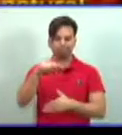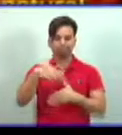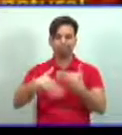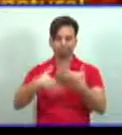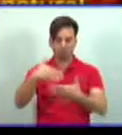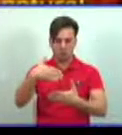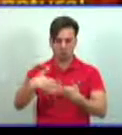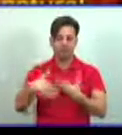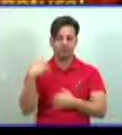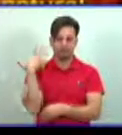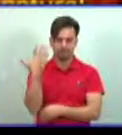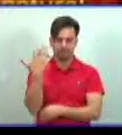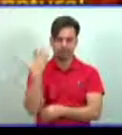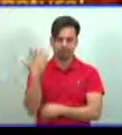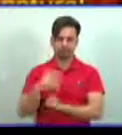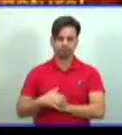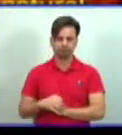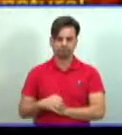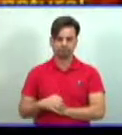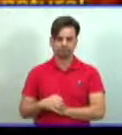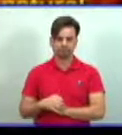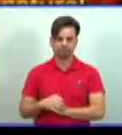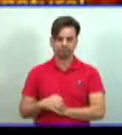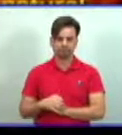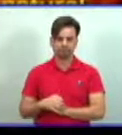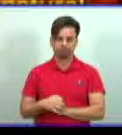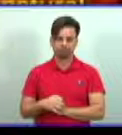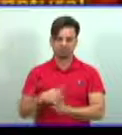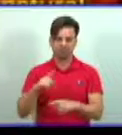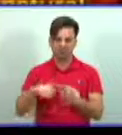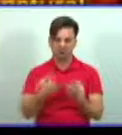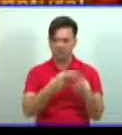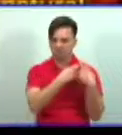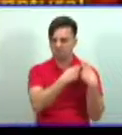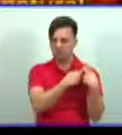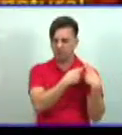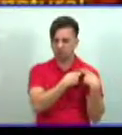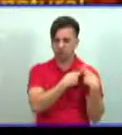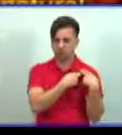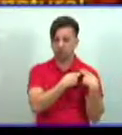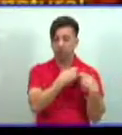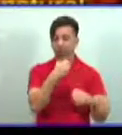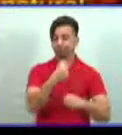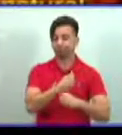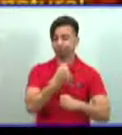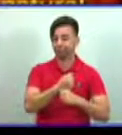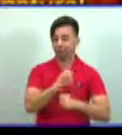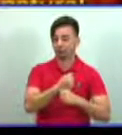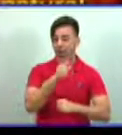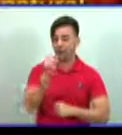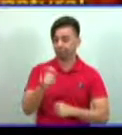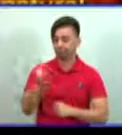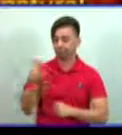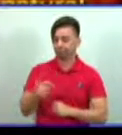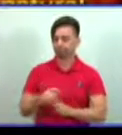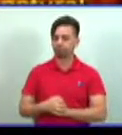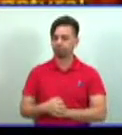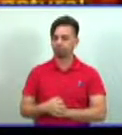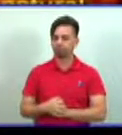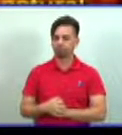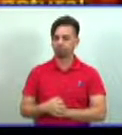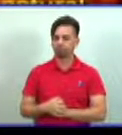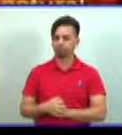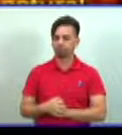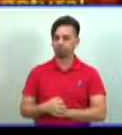un elemento que está debido a la actividad antrópica y que desde la revolución industrial, por supuesto, ha ido